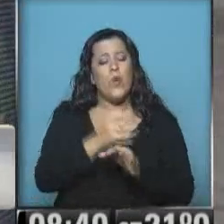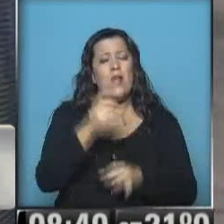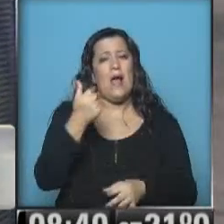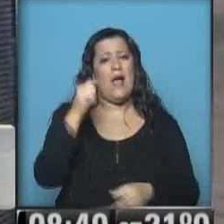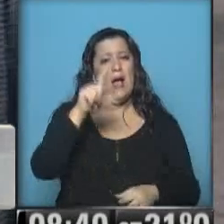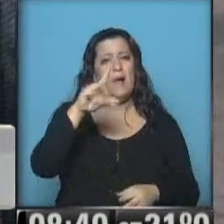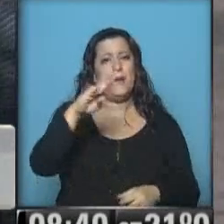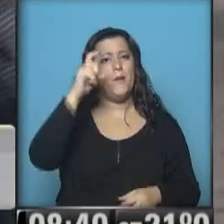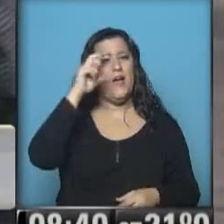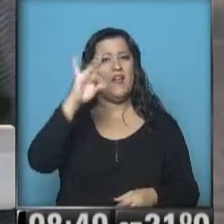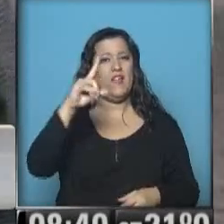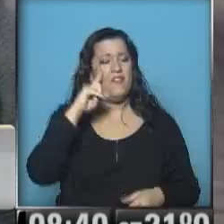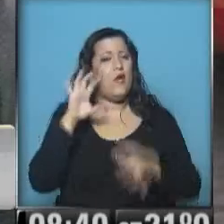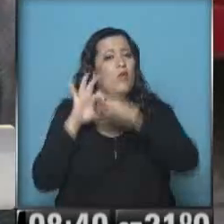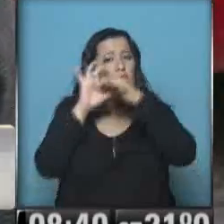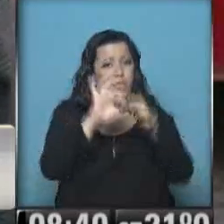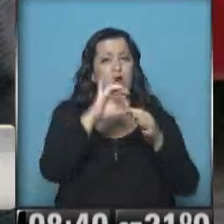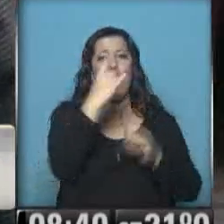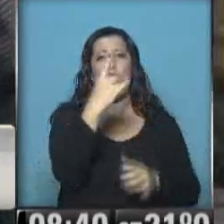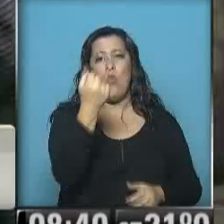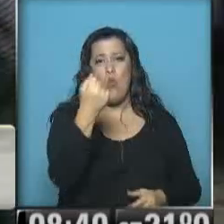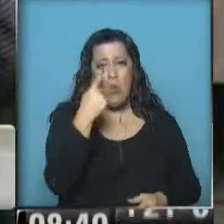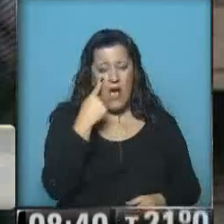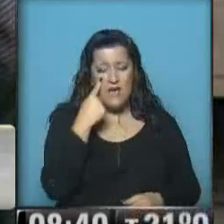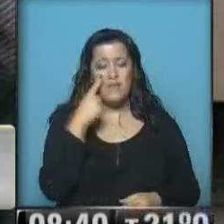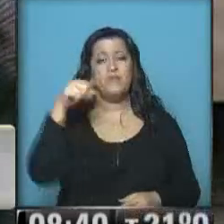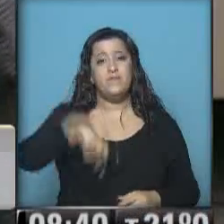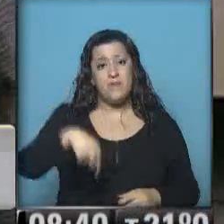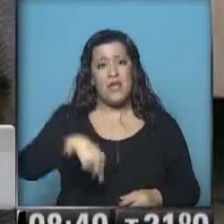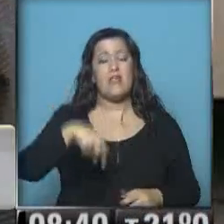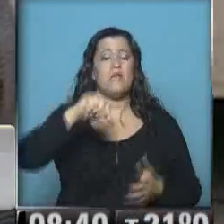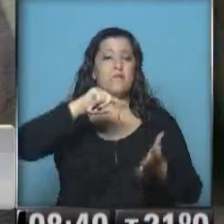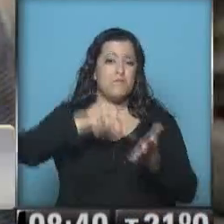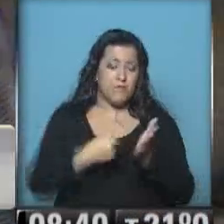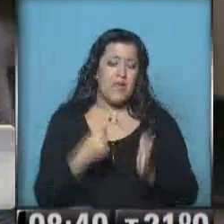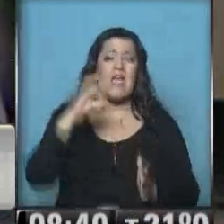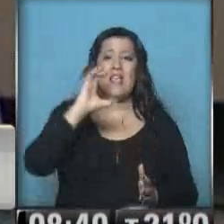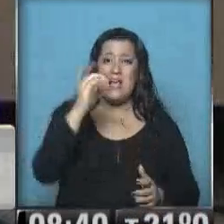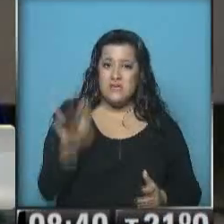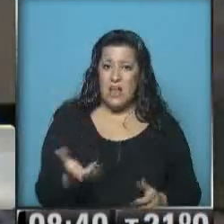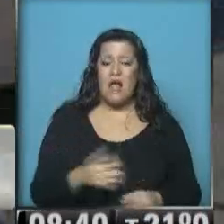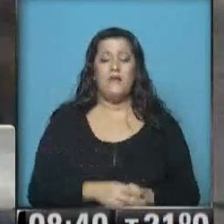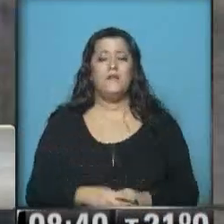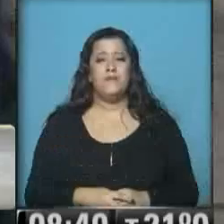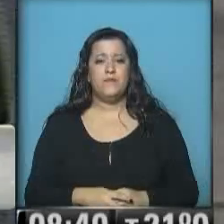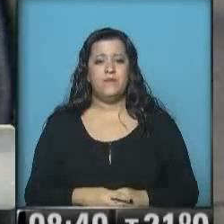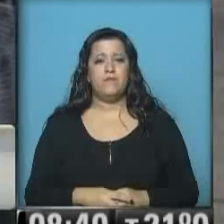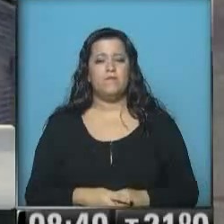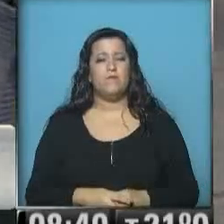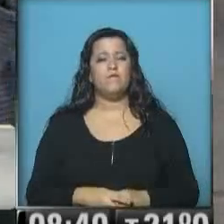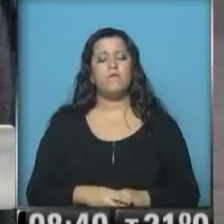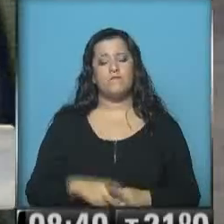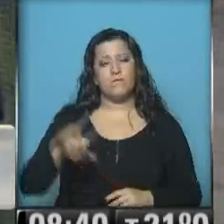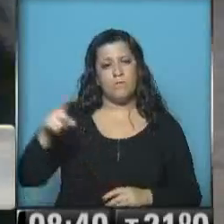que pertenece a la universidad abierta interamericana a que en castelar están haciendo oír sus voces puntualmente estamos con